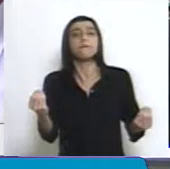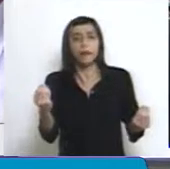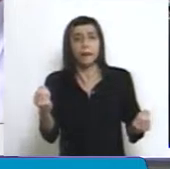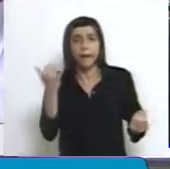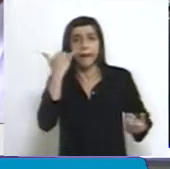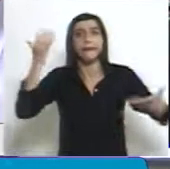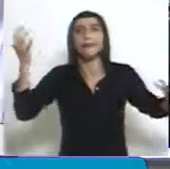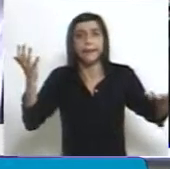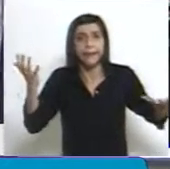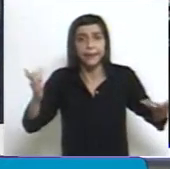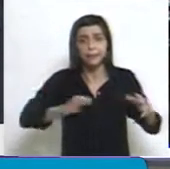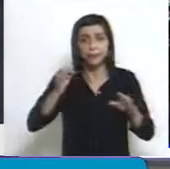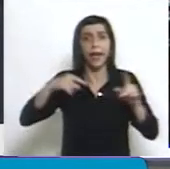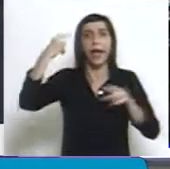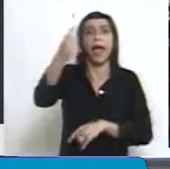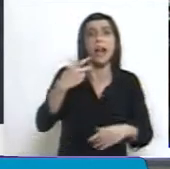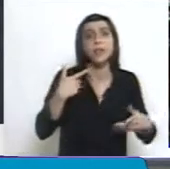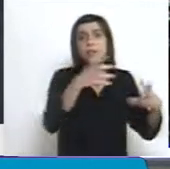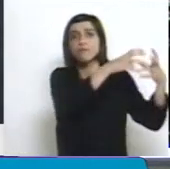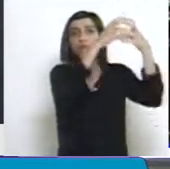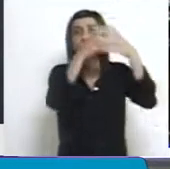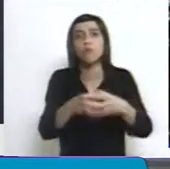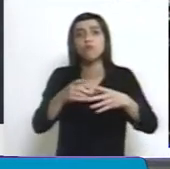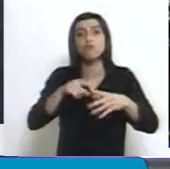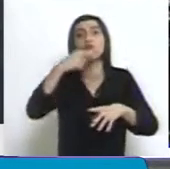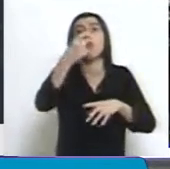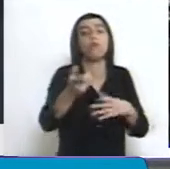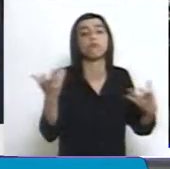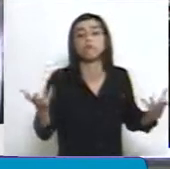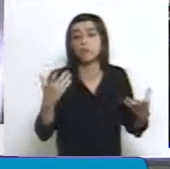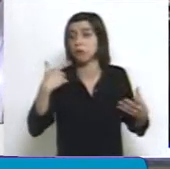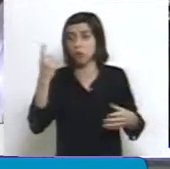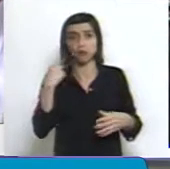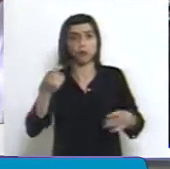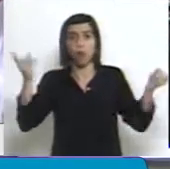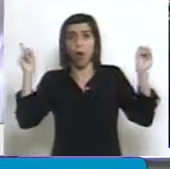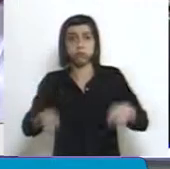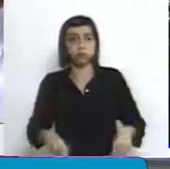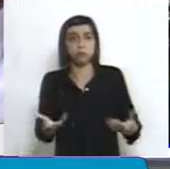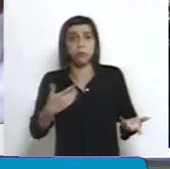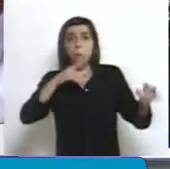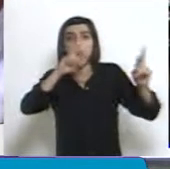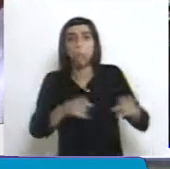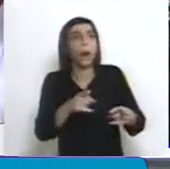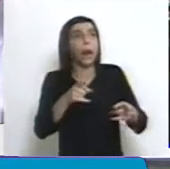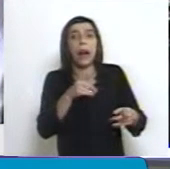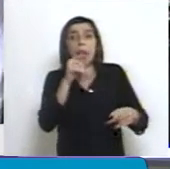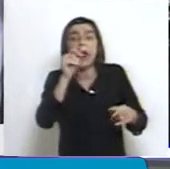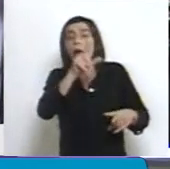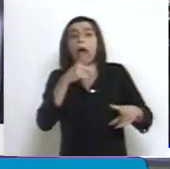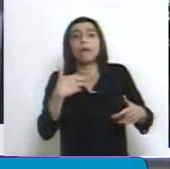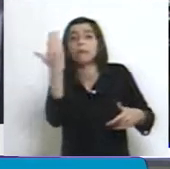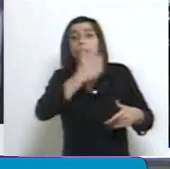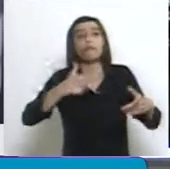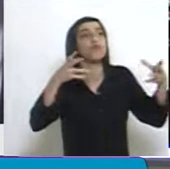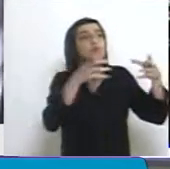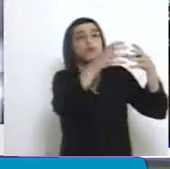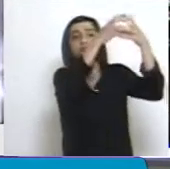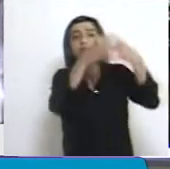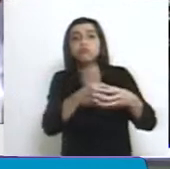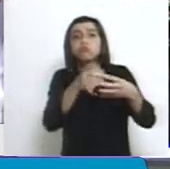el 2016 sin conocer efectivamente cuáles son los programas, cuál es el programa de gobierno?